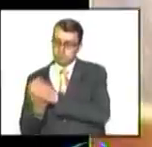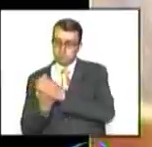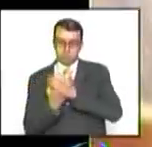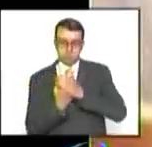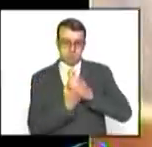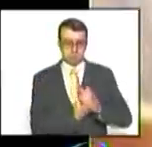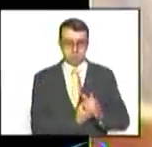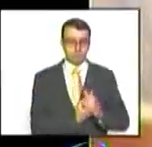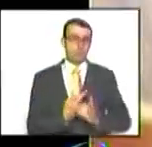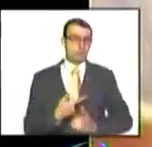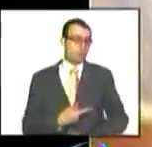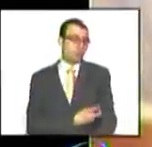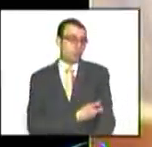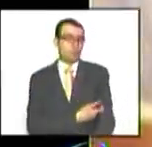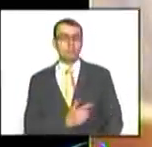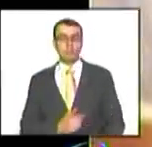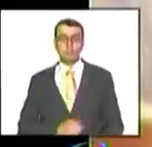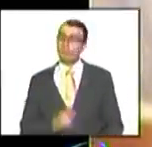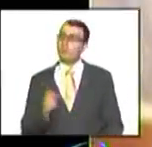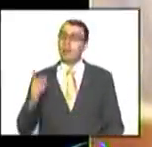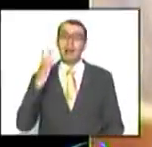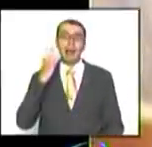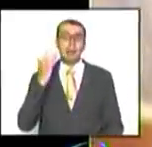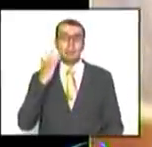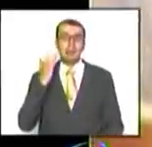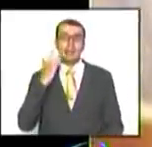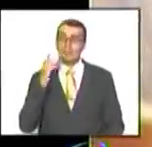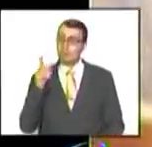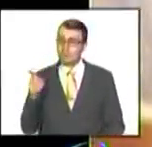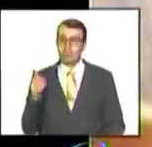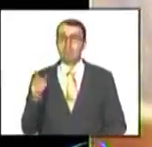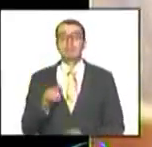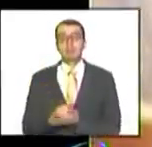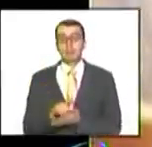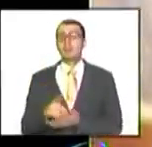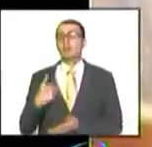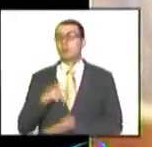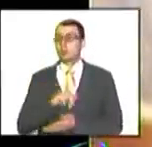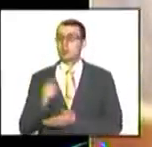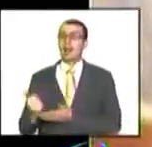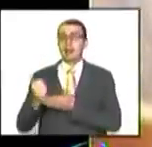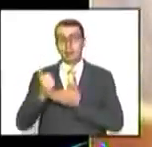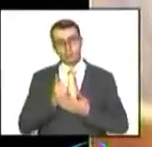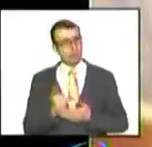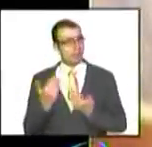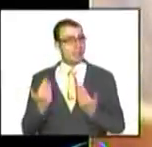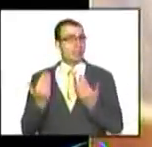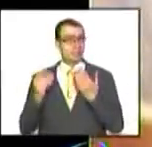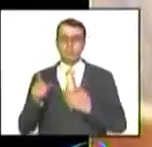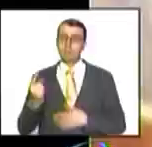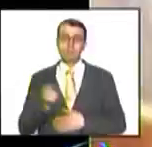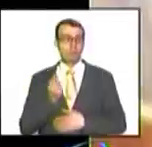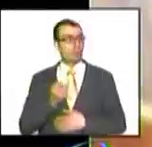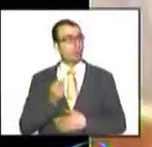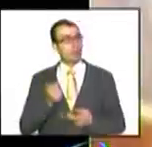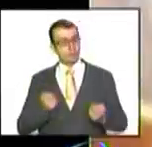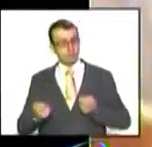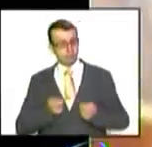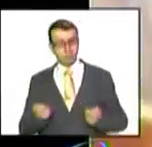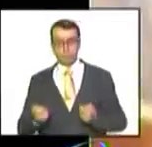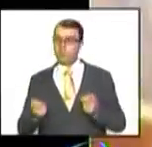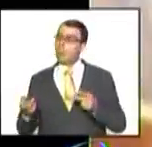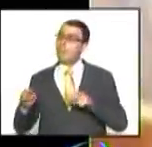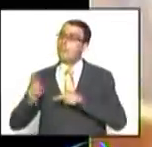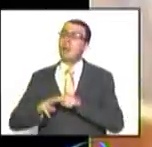Este complemento amarillo es el que nosotros utilizamos para regenerar, el que nosotros utilizamos con el ozono